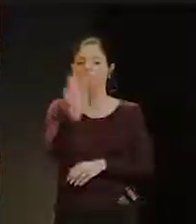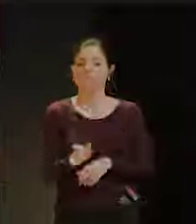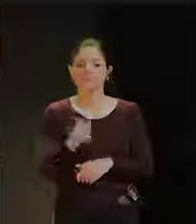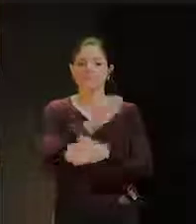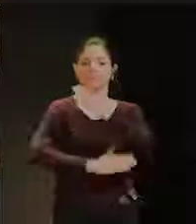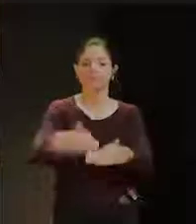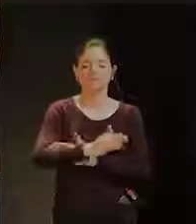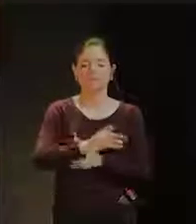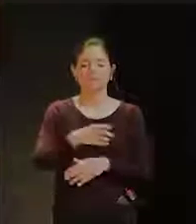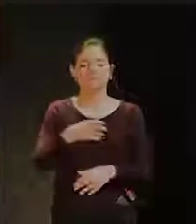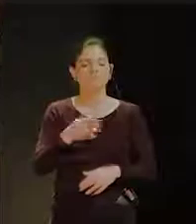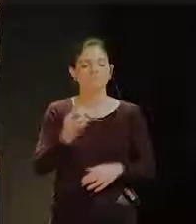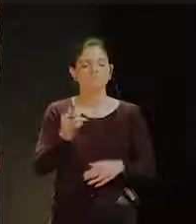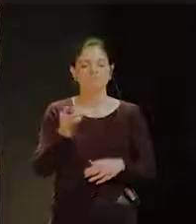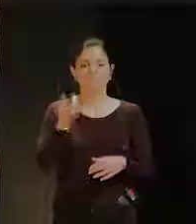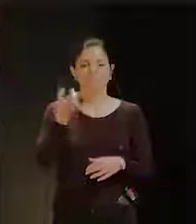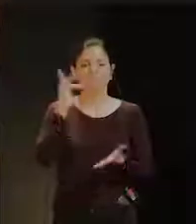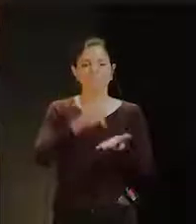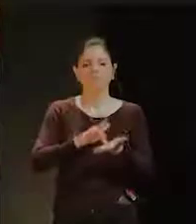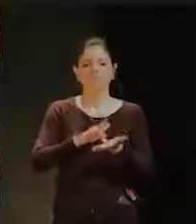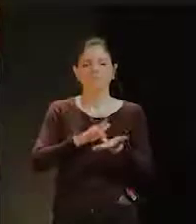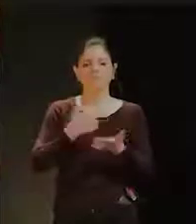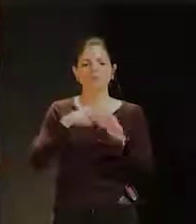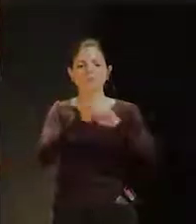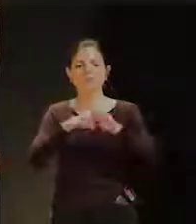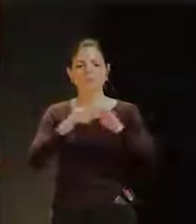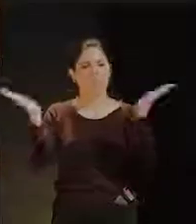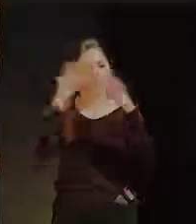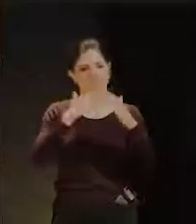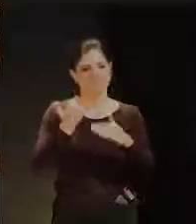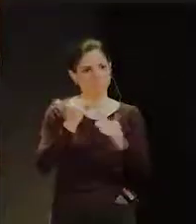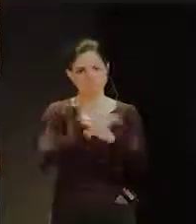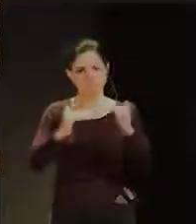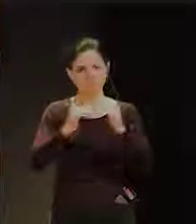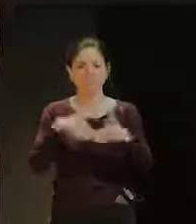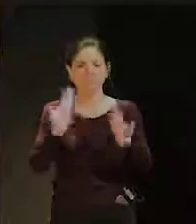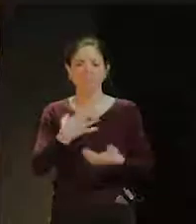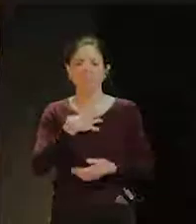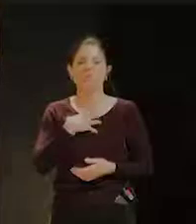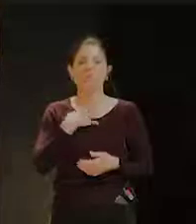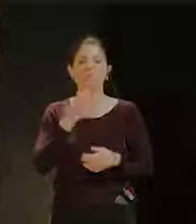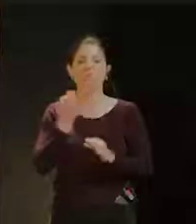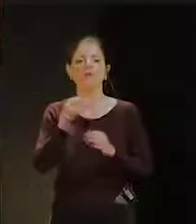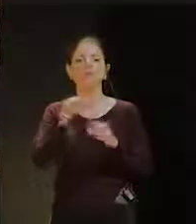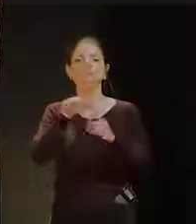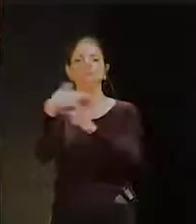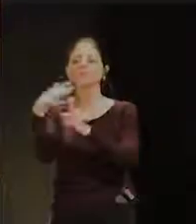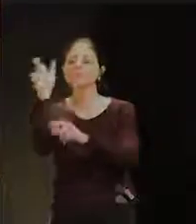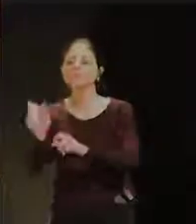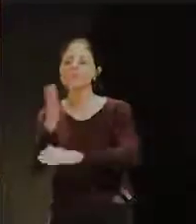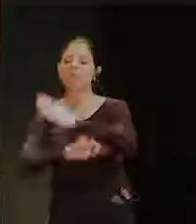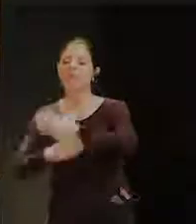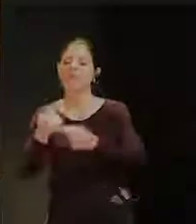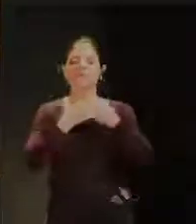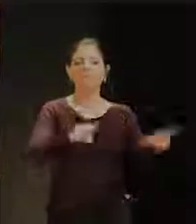con discapacidad no experimenta desventajas de ninguna forma. No se puede tratar de forma desfavorable a una persona